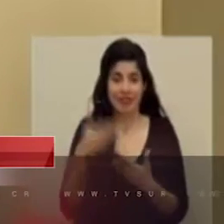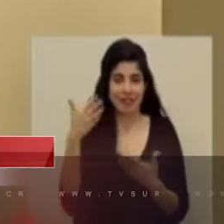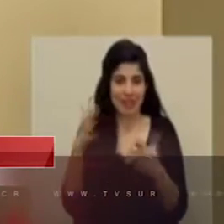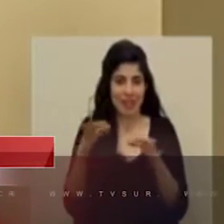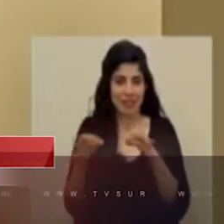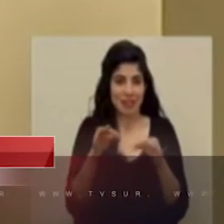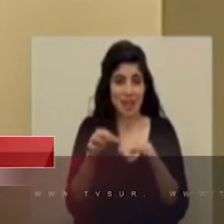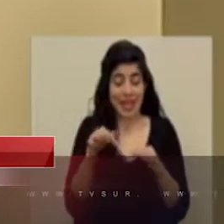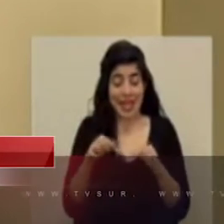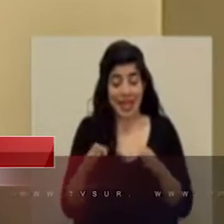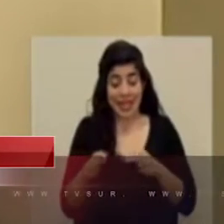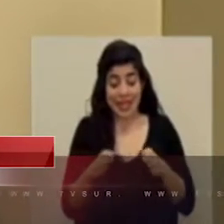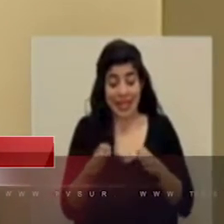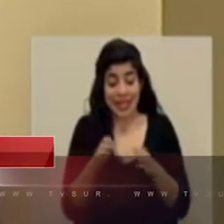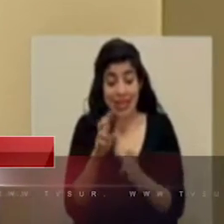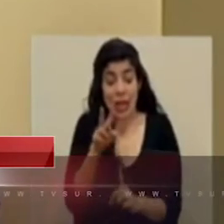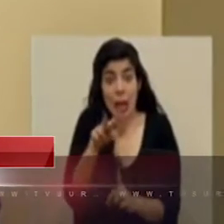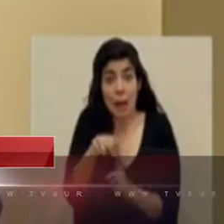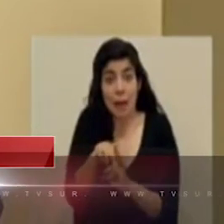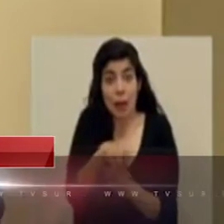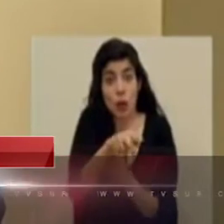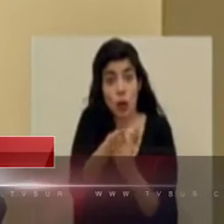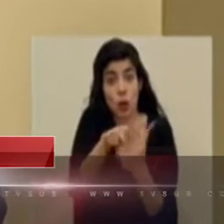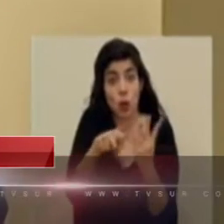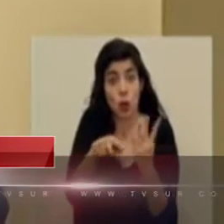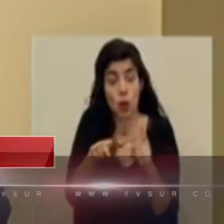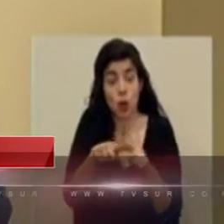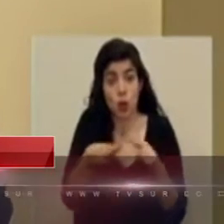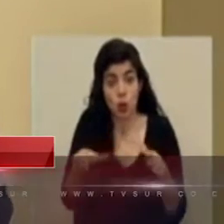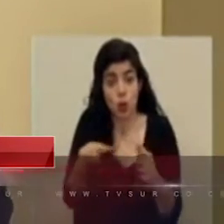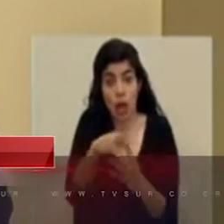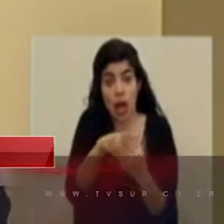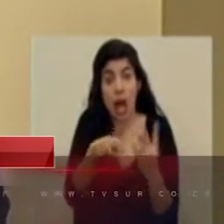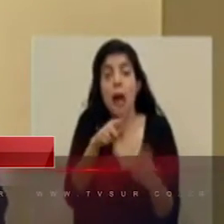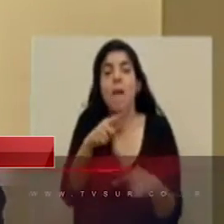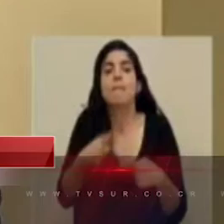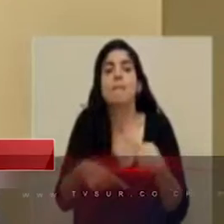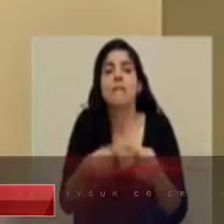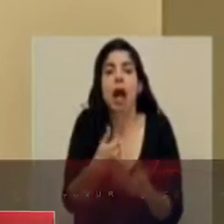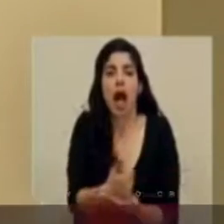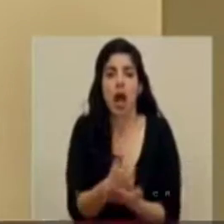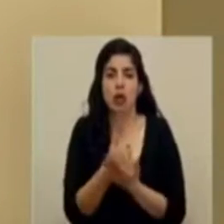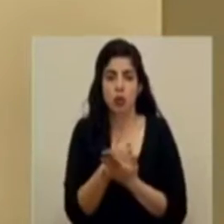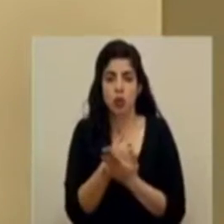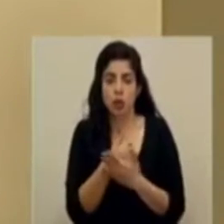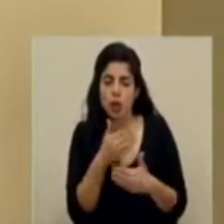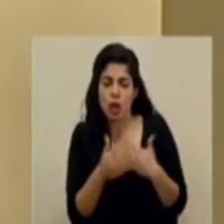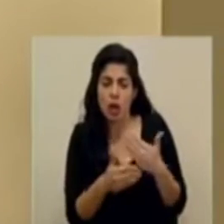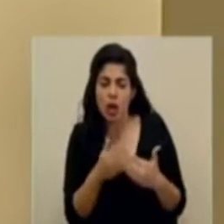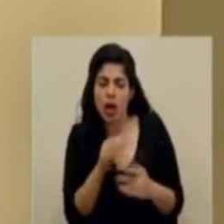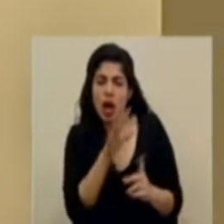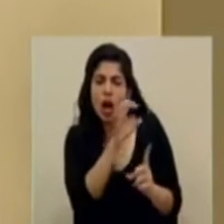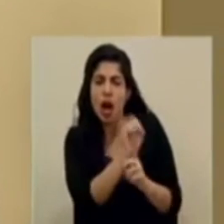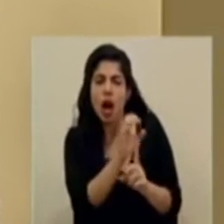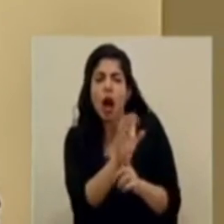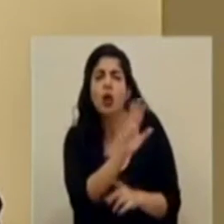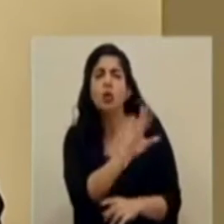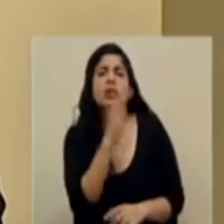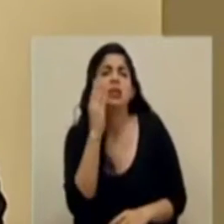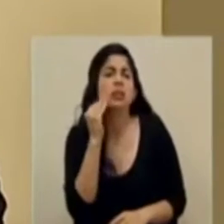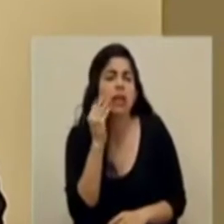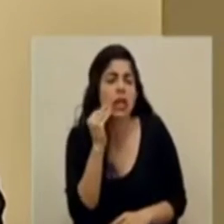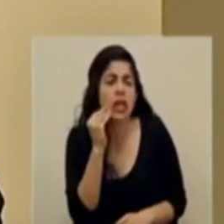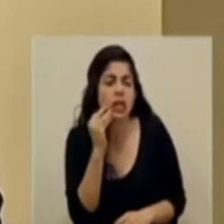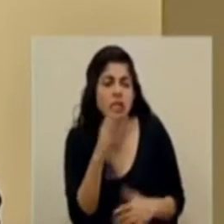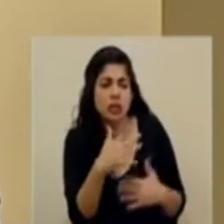esta estrategia en estos cuatro en estos cuatro lugares nos permitirá identificar experiencias claras que luego puedan